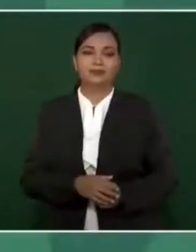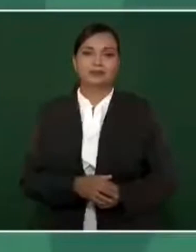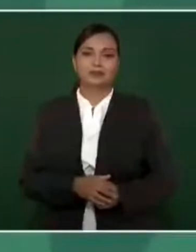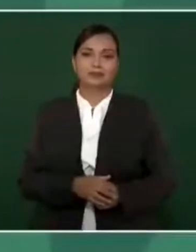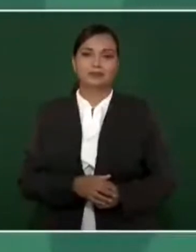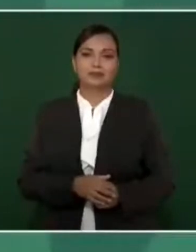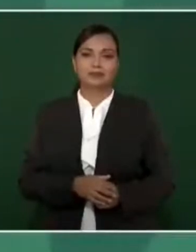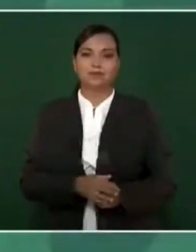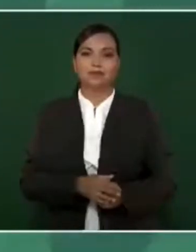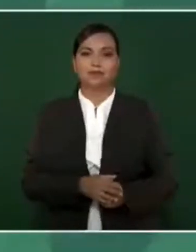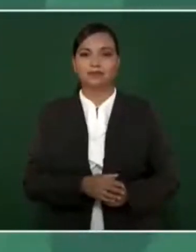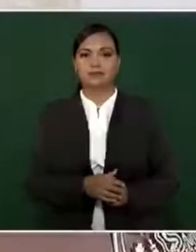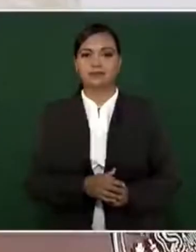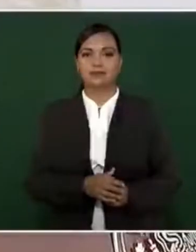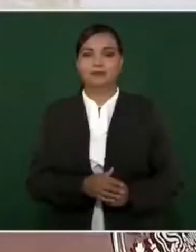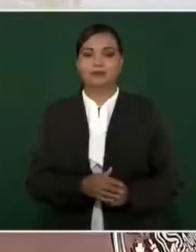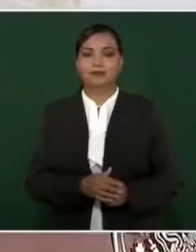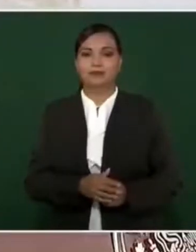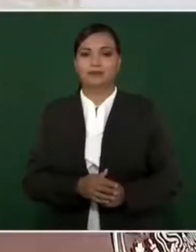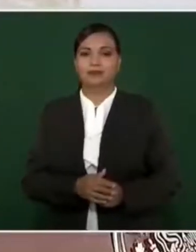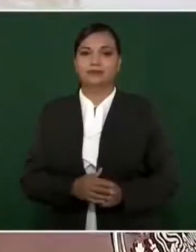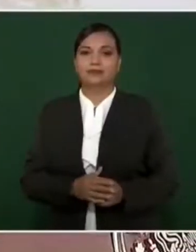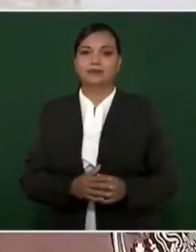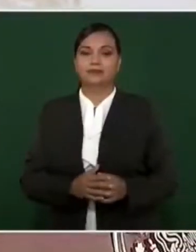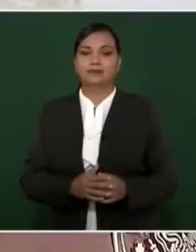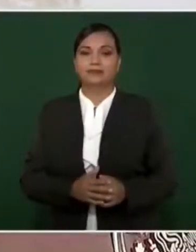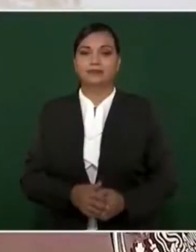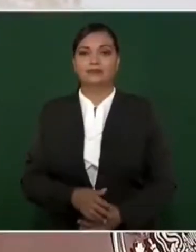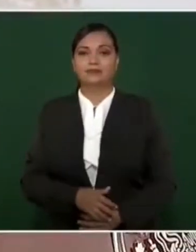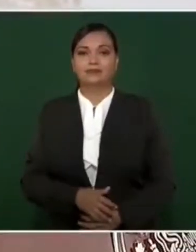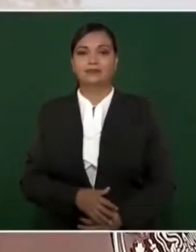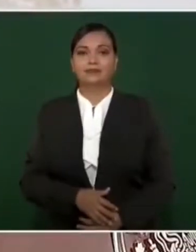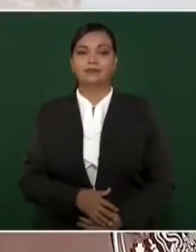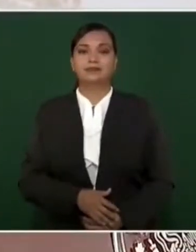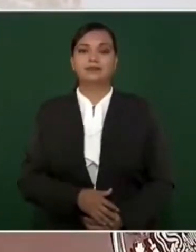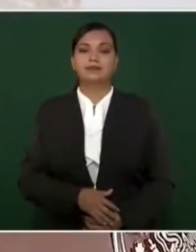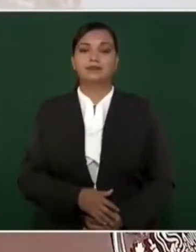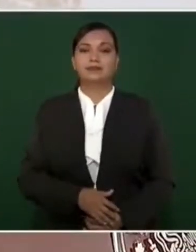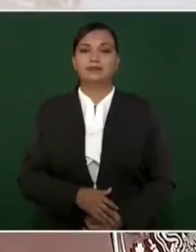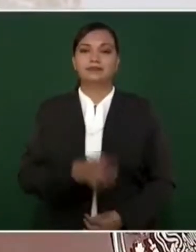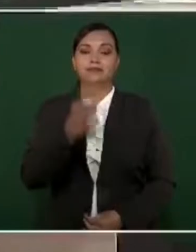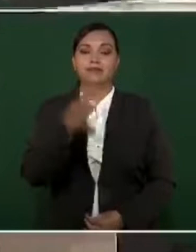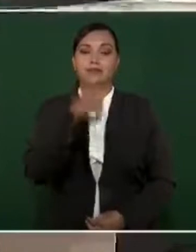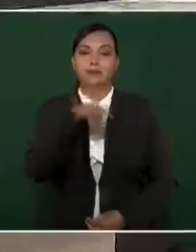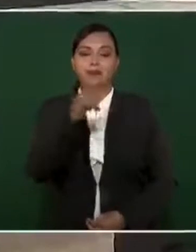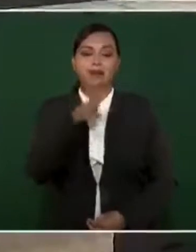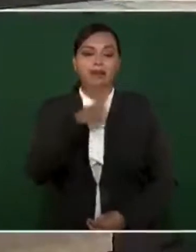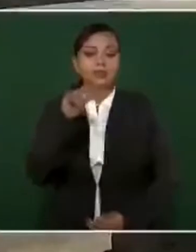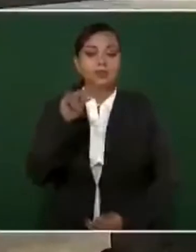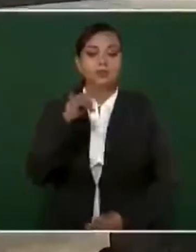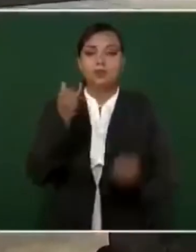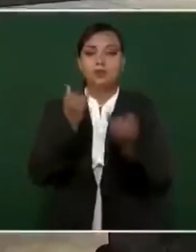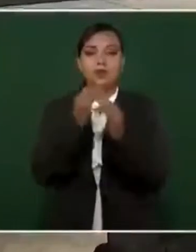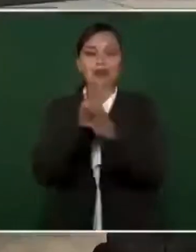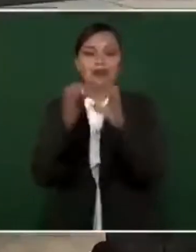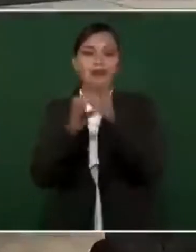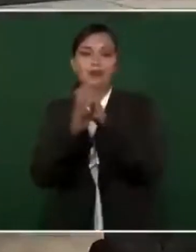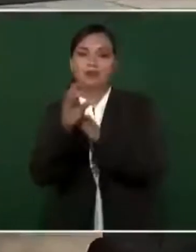Entonces, por ahí no es la cosa. Y además,